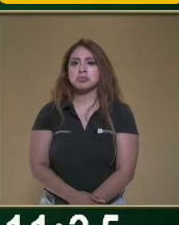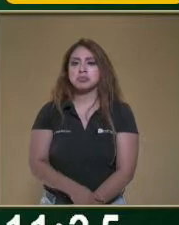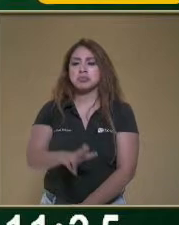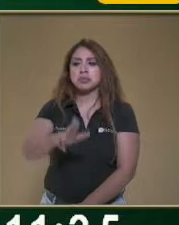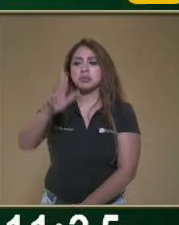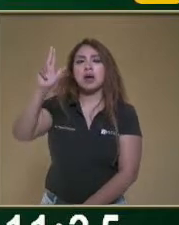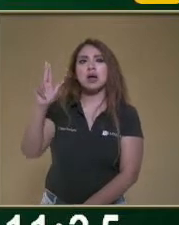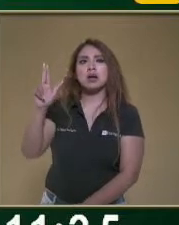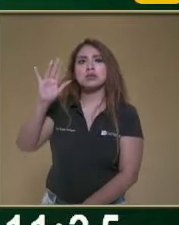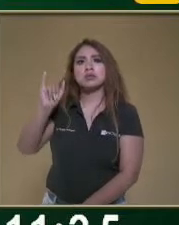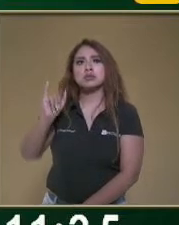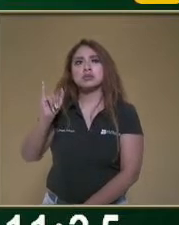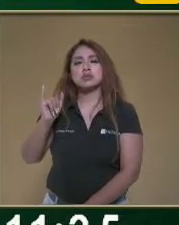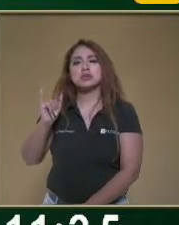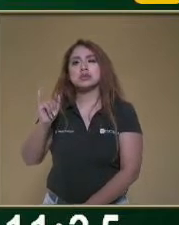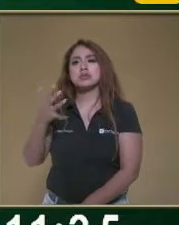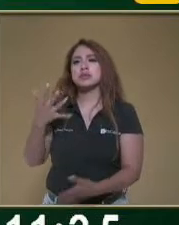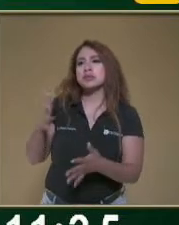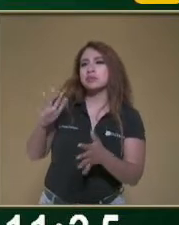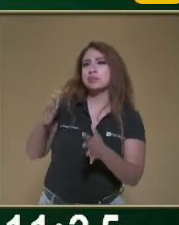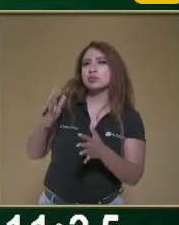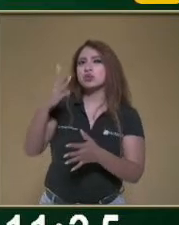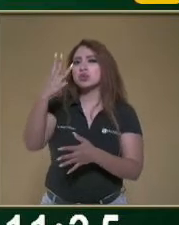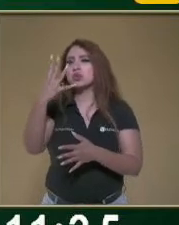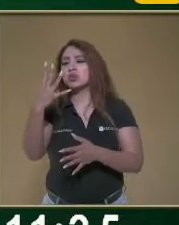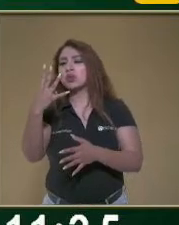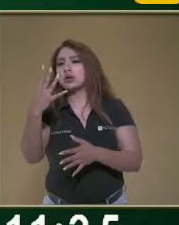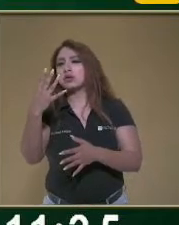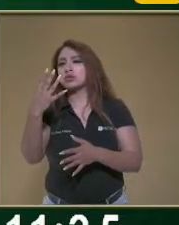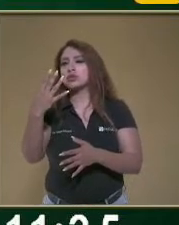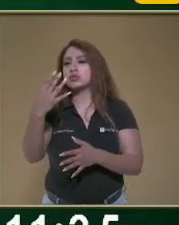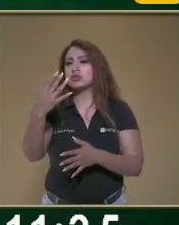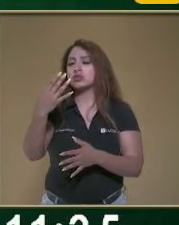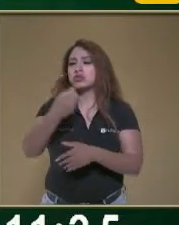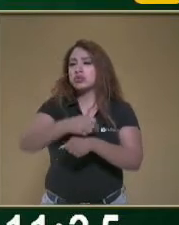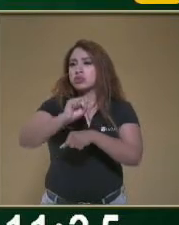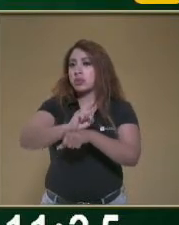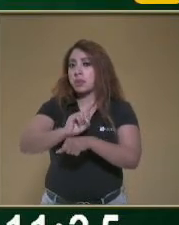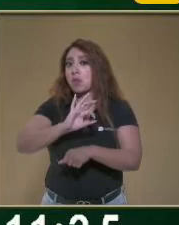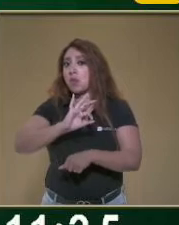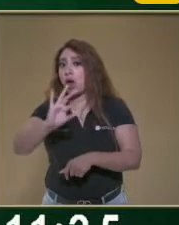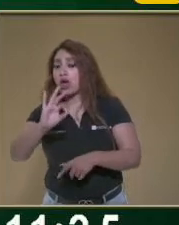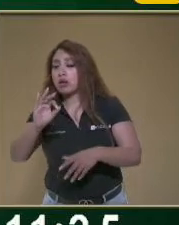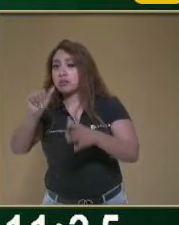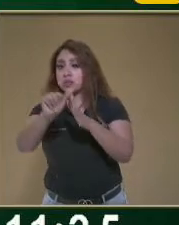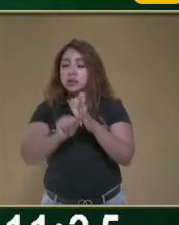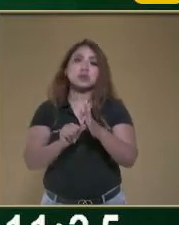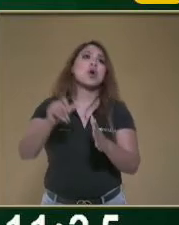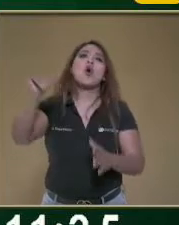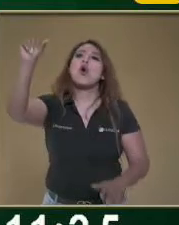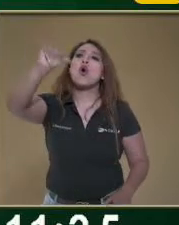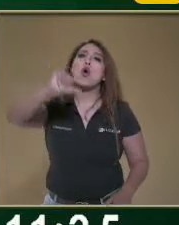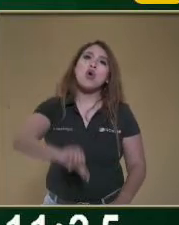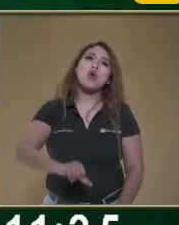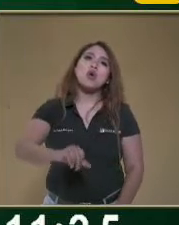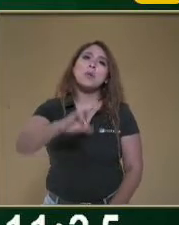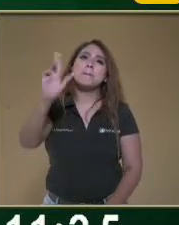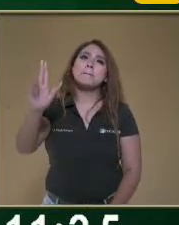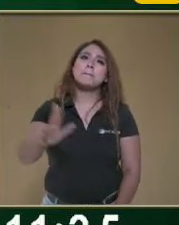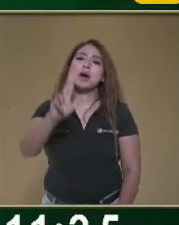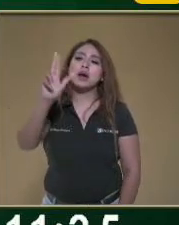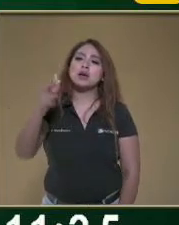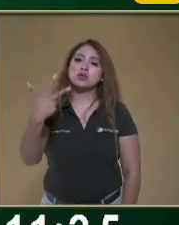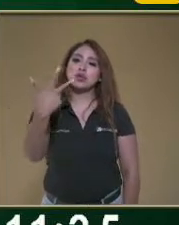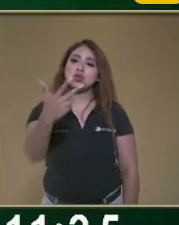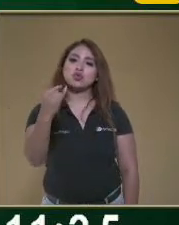Bueno, aproximadamente con 4 semanas se forma un mes. ¿Qué fecha es el día de hoy? Bueno, hoy es martes 8